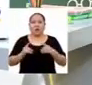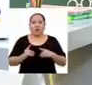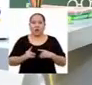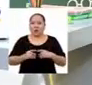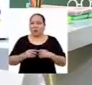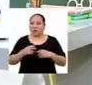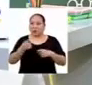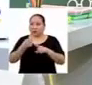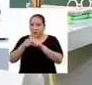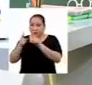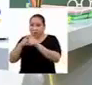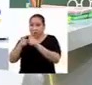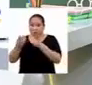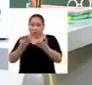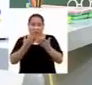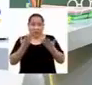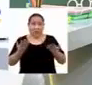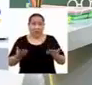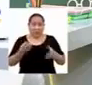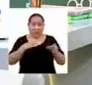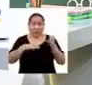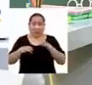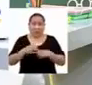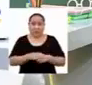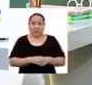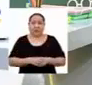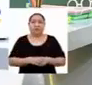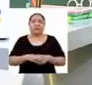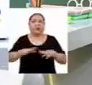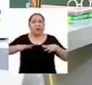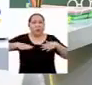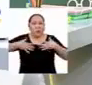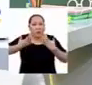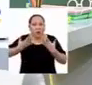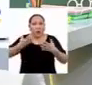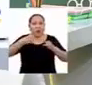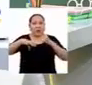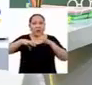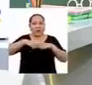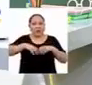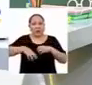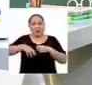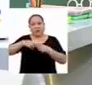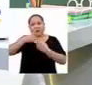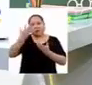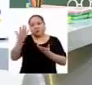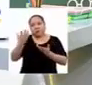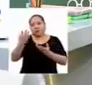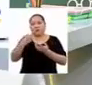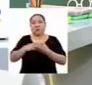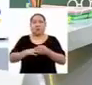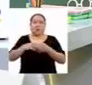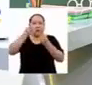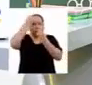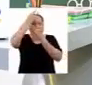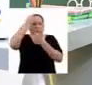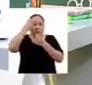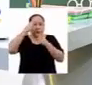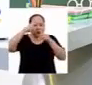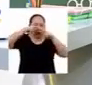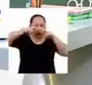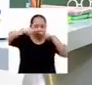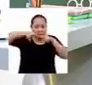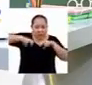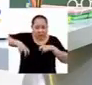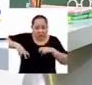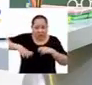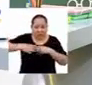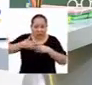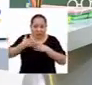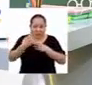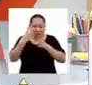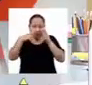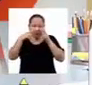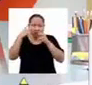que realizamos es posible recoger datos que después los podemos analizar para tomar ciertas